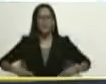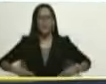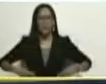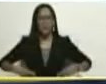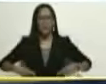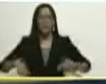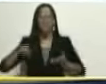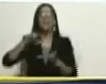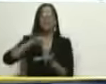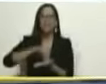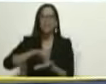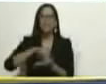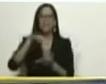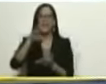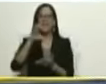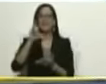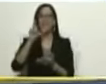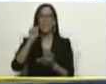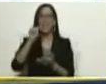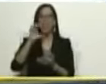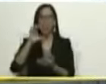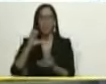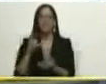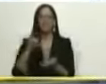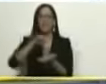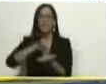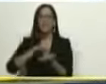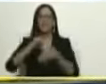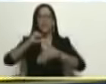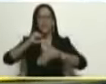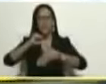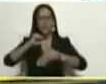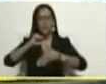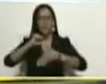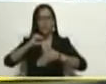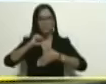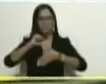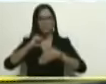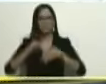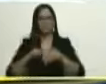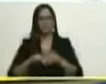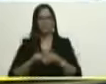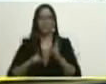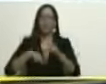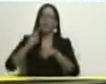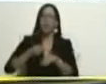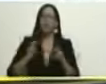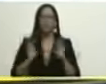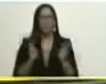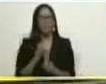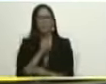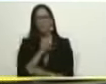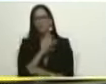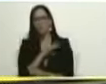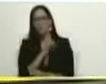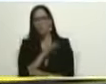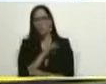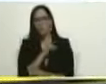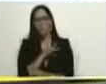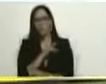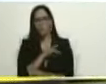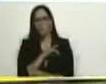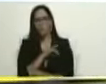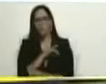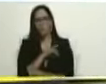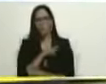seno de la CELAC y en el seno de América Latina. Otro caso doloroso es nuestra hermana